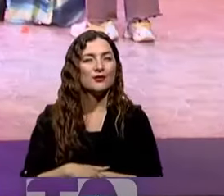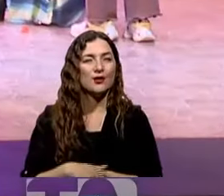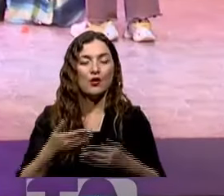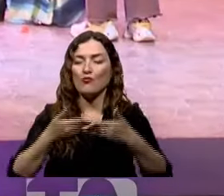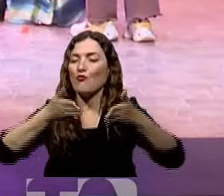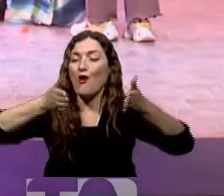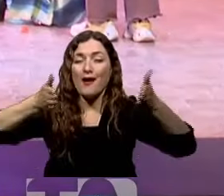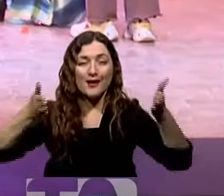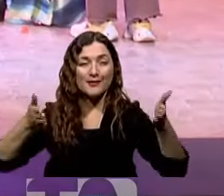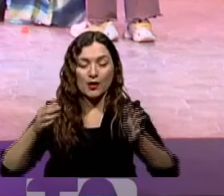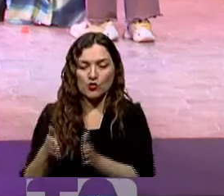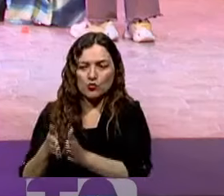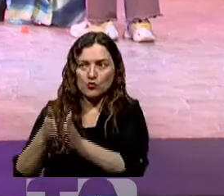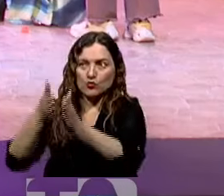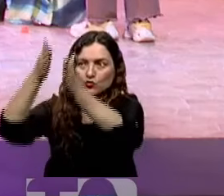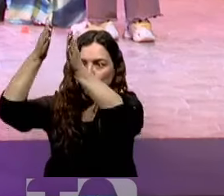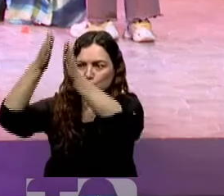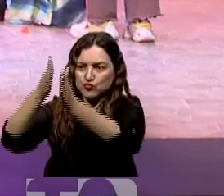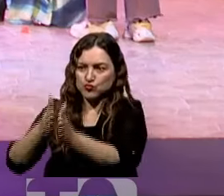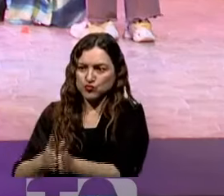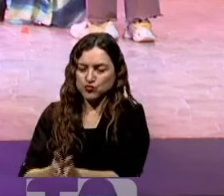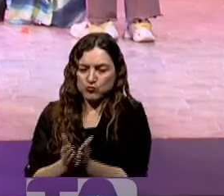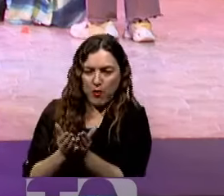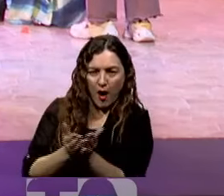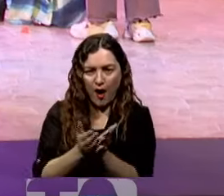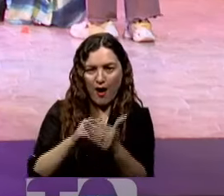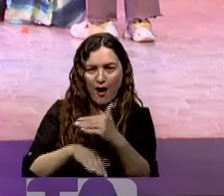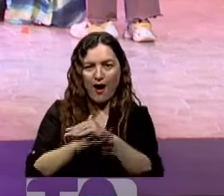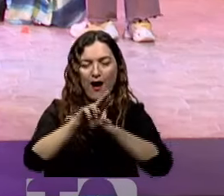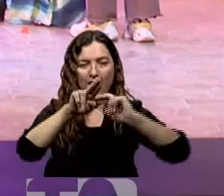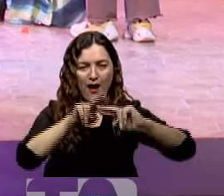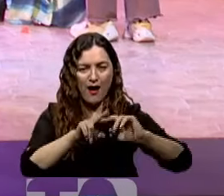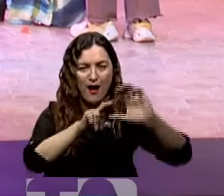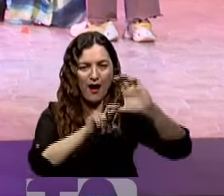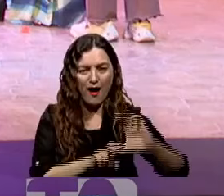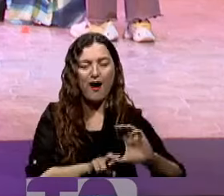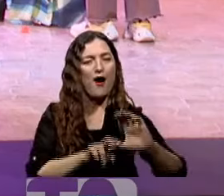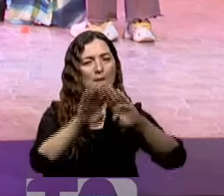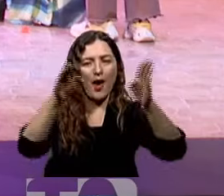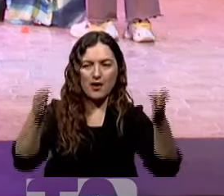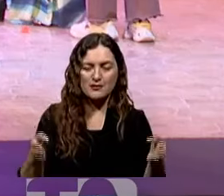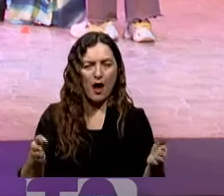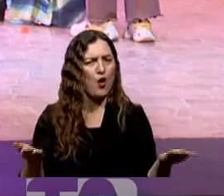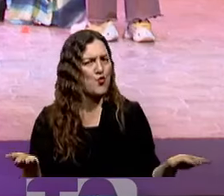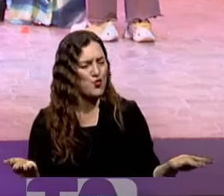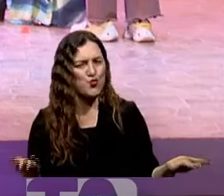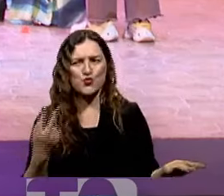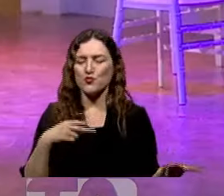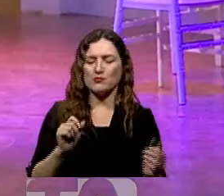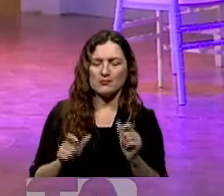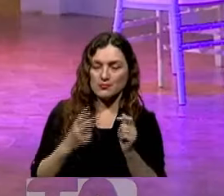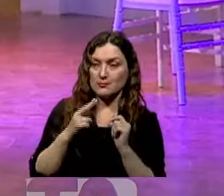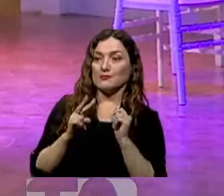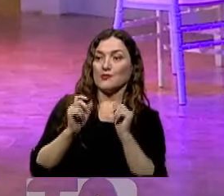hay tramoya, hay muros que suben, que bajan, entran barcos, entran mesas, entran sillas, es bastante dinámico y eso siempre sorprende a la gente.